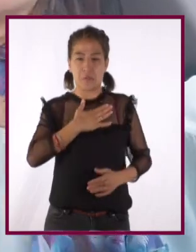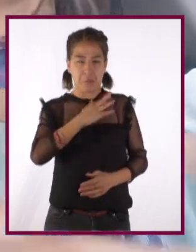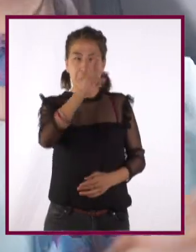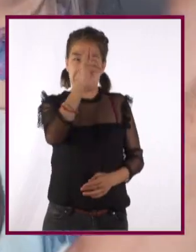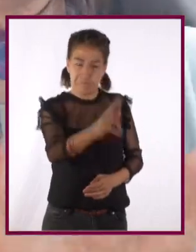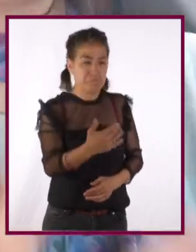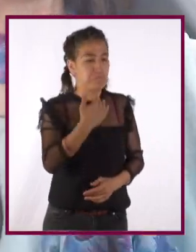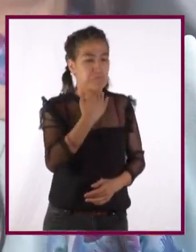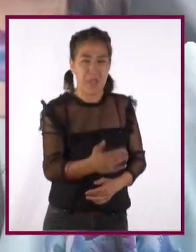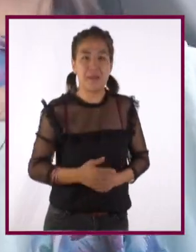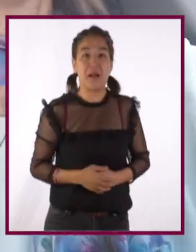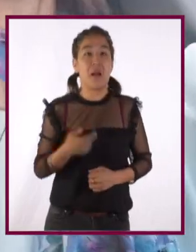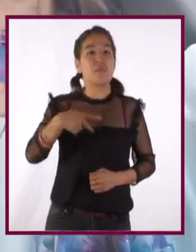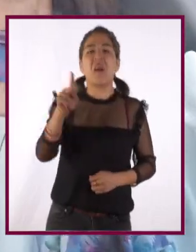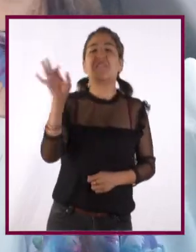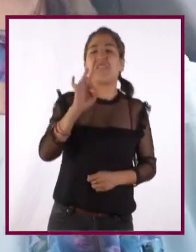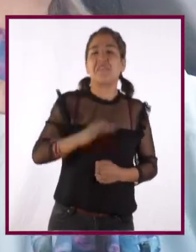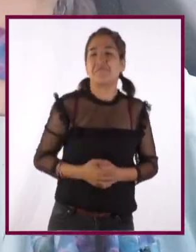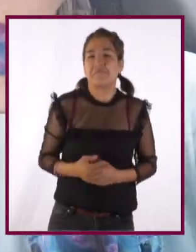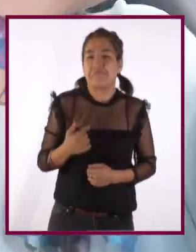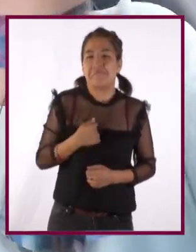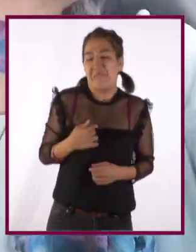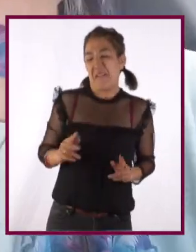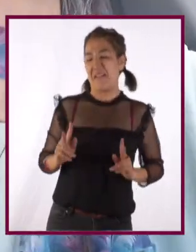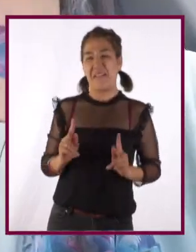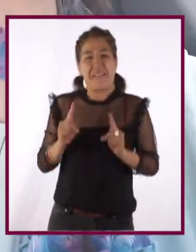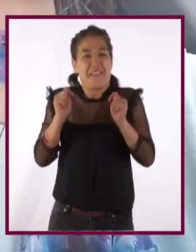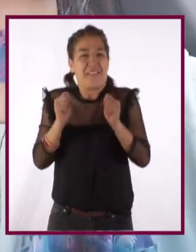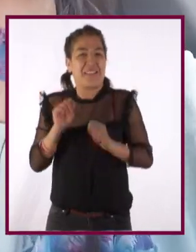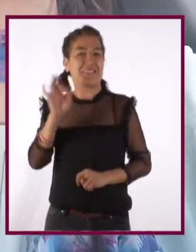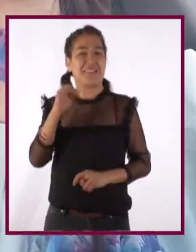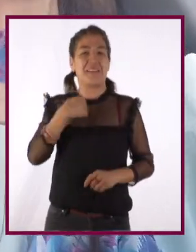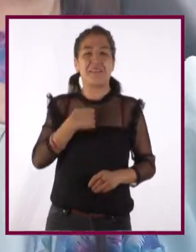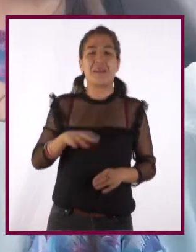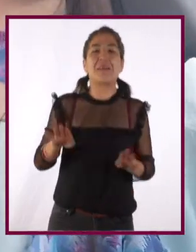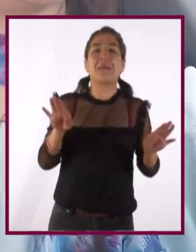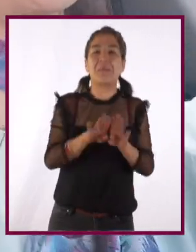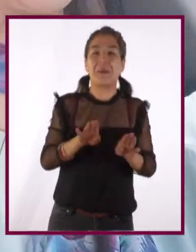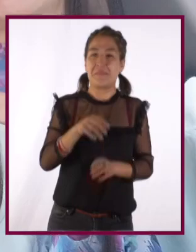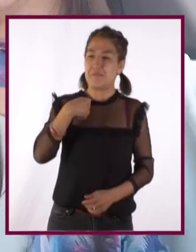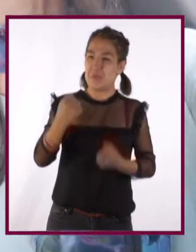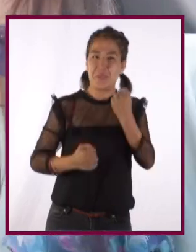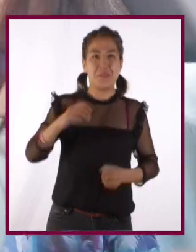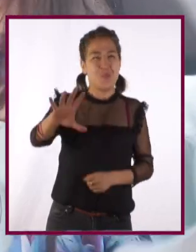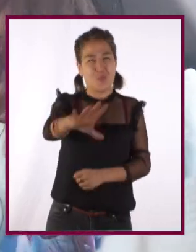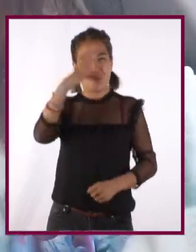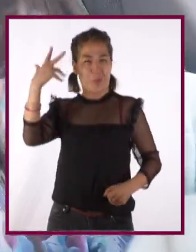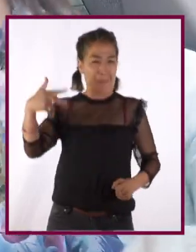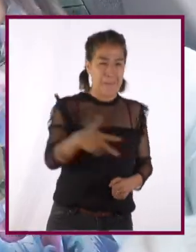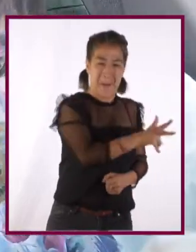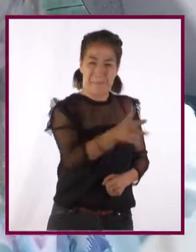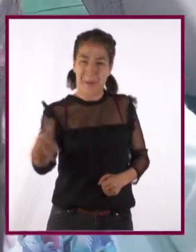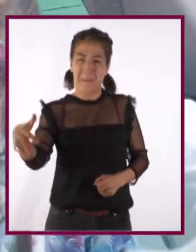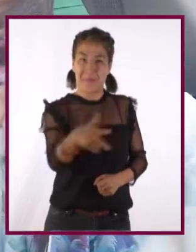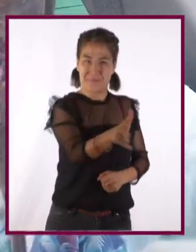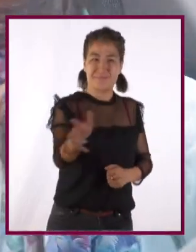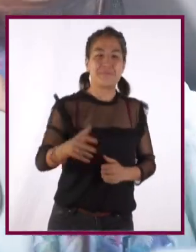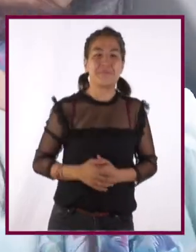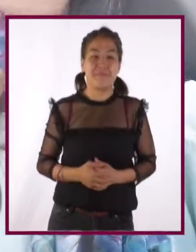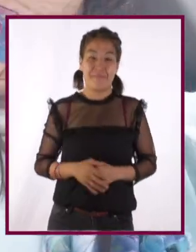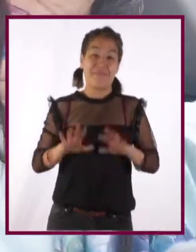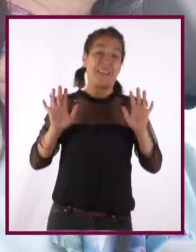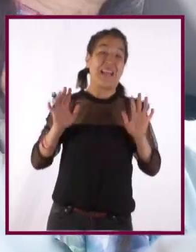yo lo respete de principio a fin, pues yo puedo elegir tomar ciertas decisiones que te hagan pensar que yo soy una gran conductora.